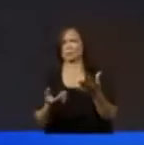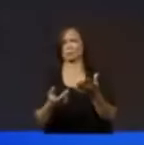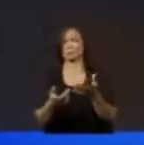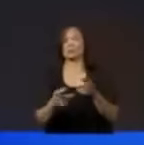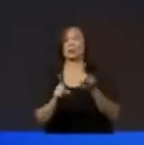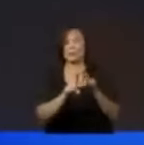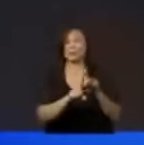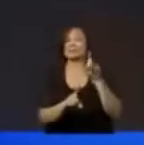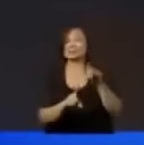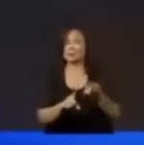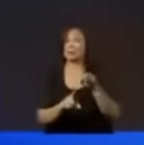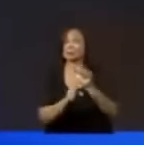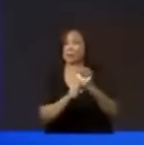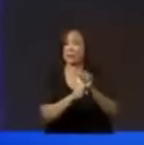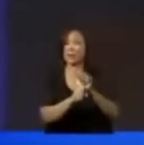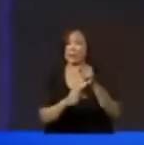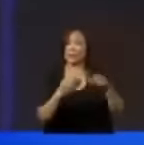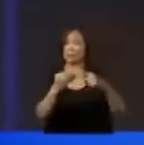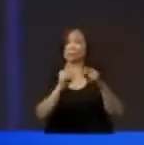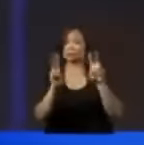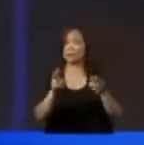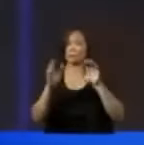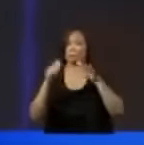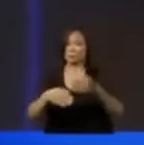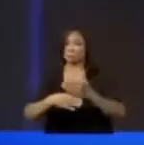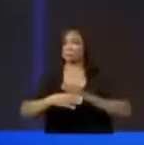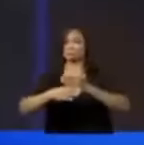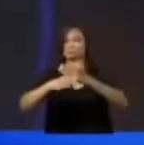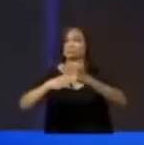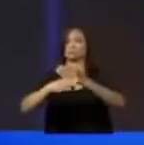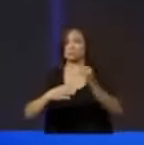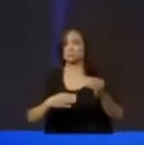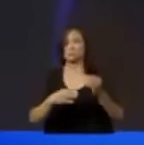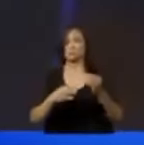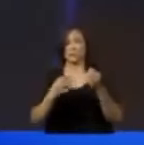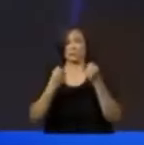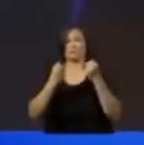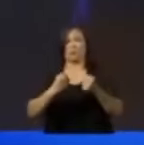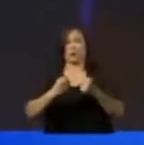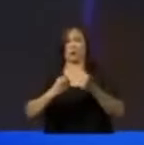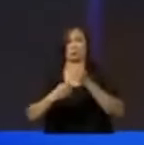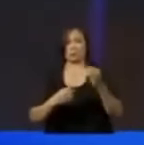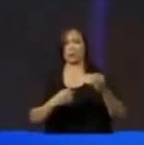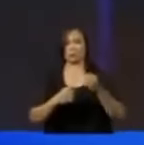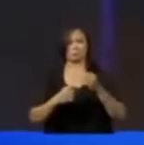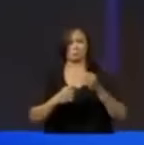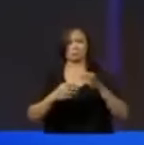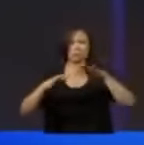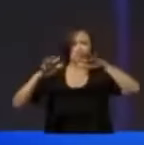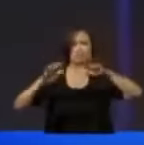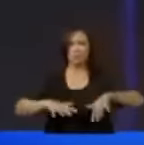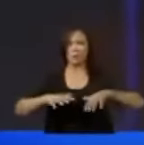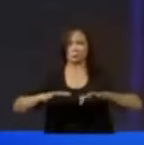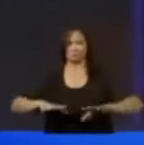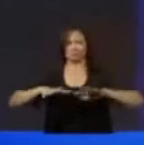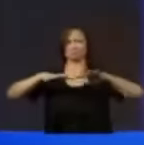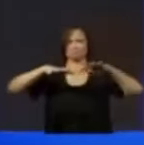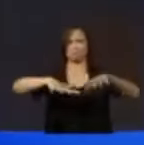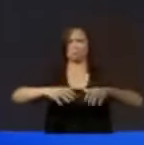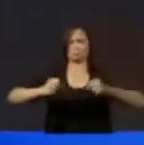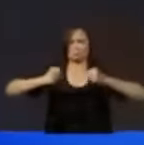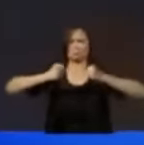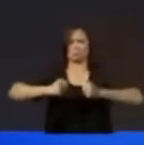Dominicana para fortalecer nuestra infraestructura, que sea resistente a los embates de las